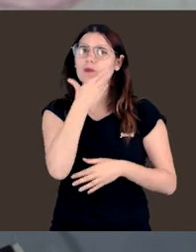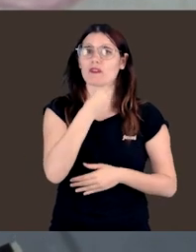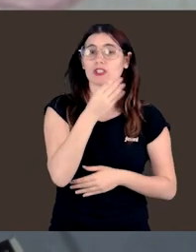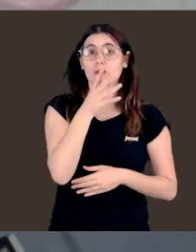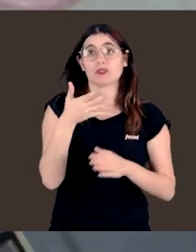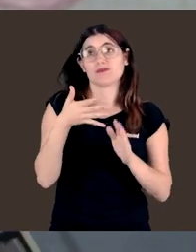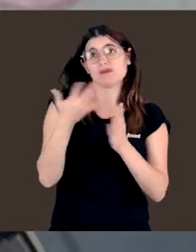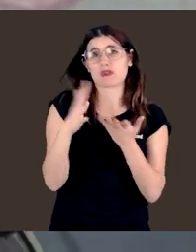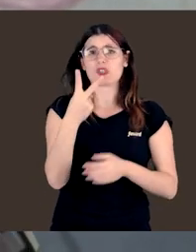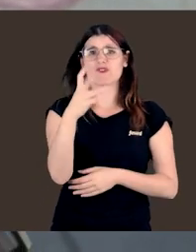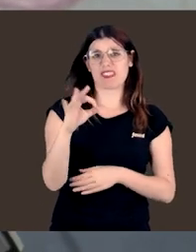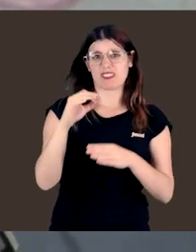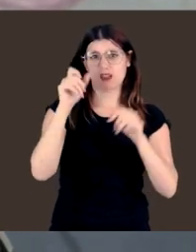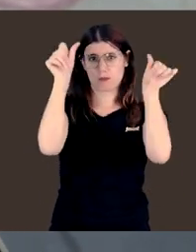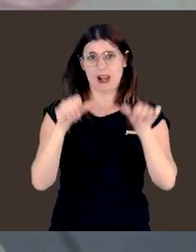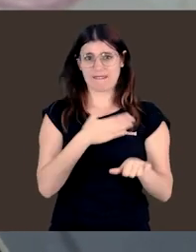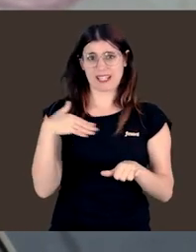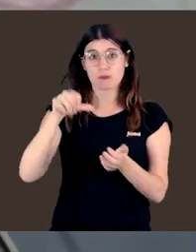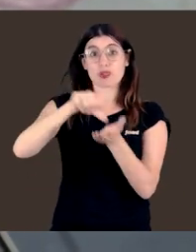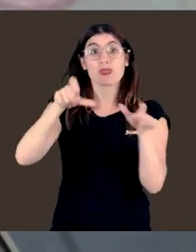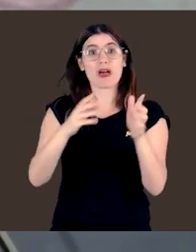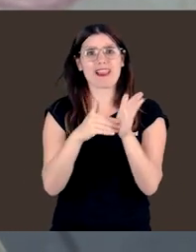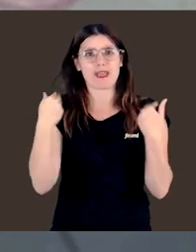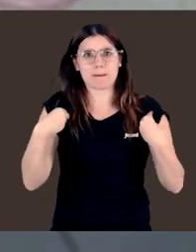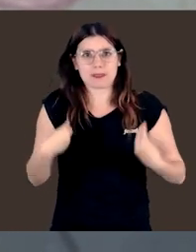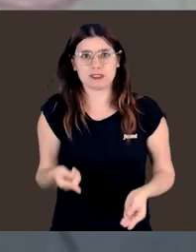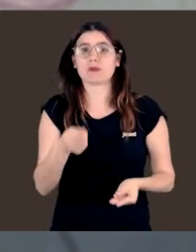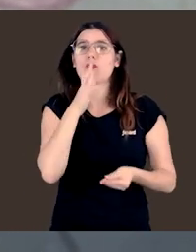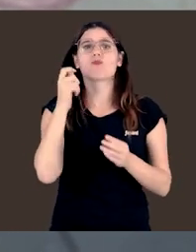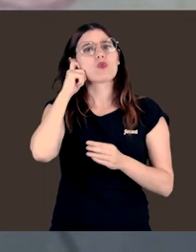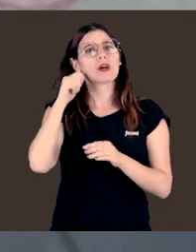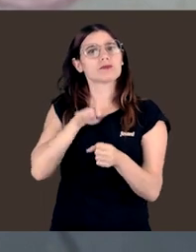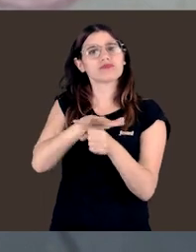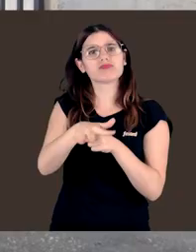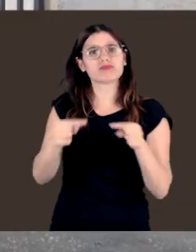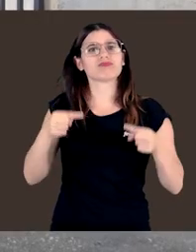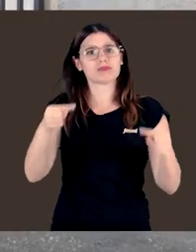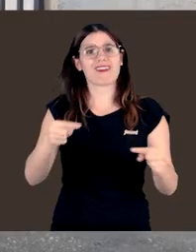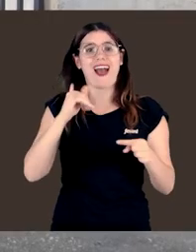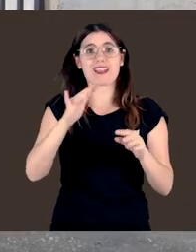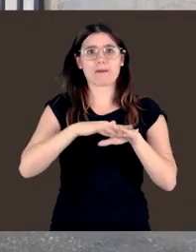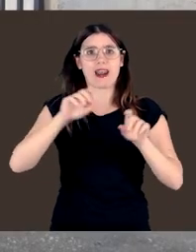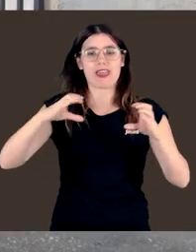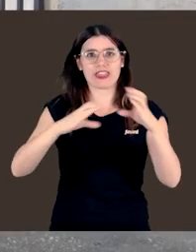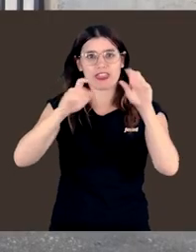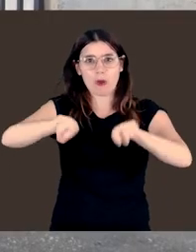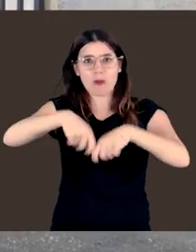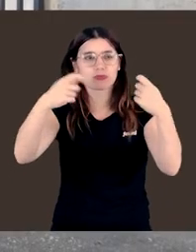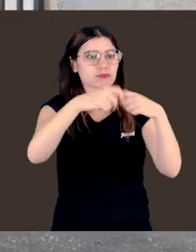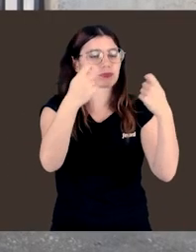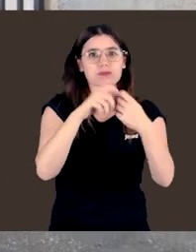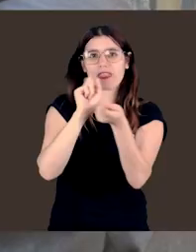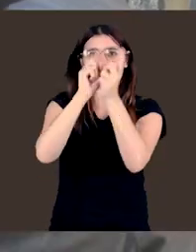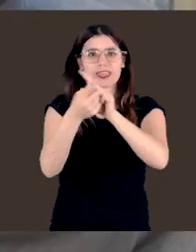desarrollar casi una veintena de murales en la ciudad de Valencia, de mujeres que han tenido un impacto disruptivo en la ciencia, la